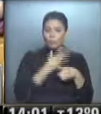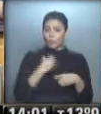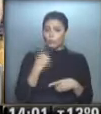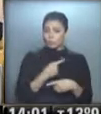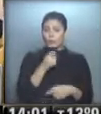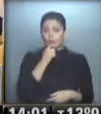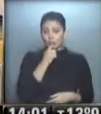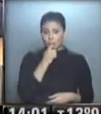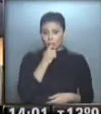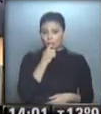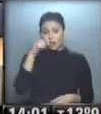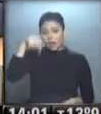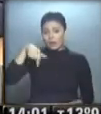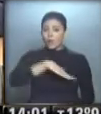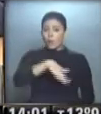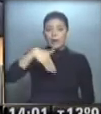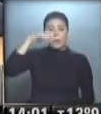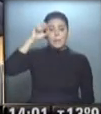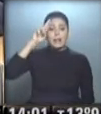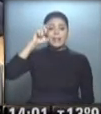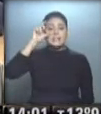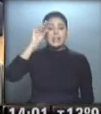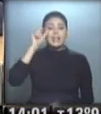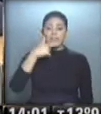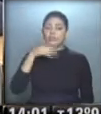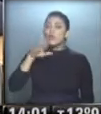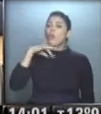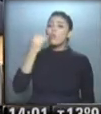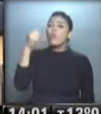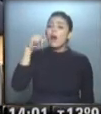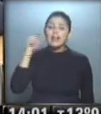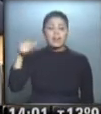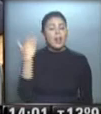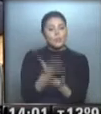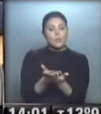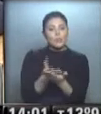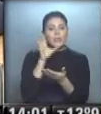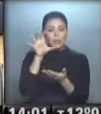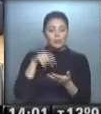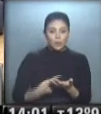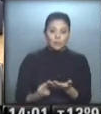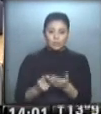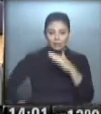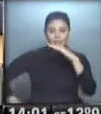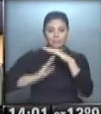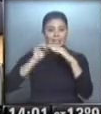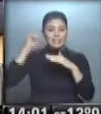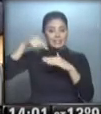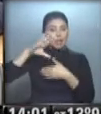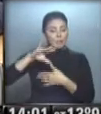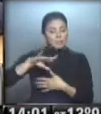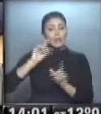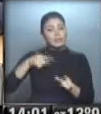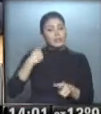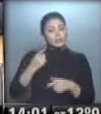Victoria. En el caso aquí de Mercedes, Juani, como es la propuesta a nivel provincial que encabeza Martín Insaurralde, con quien